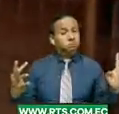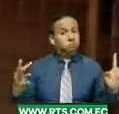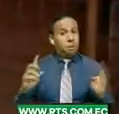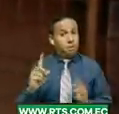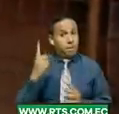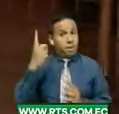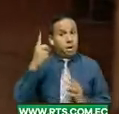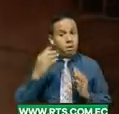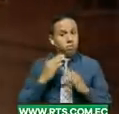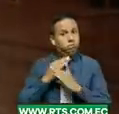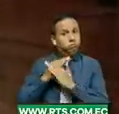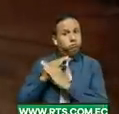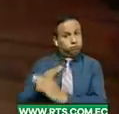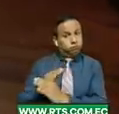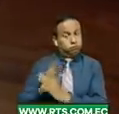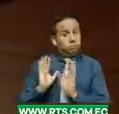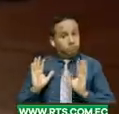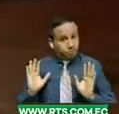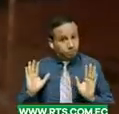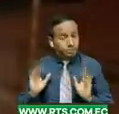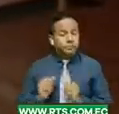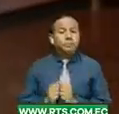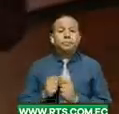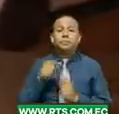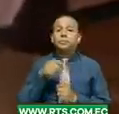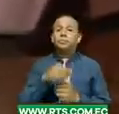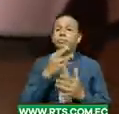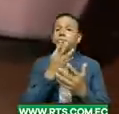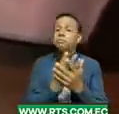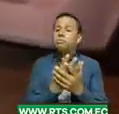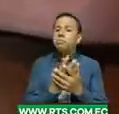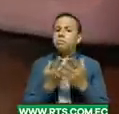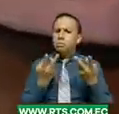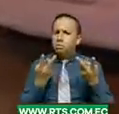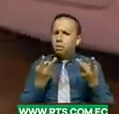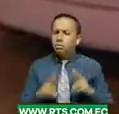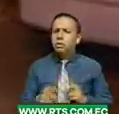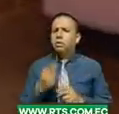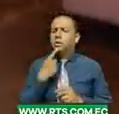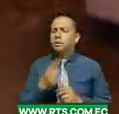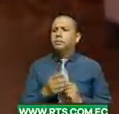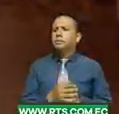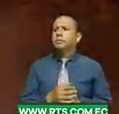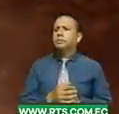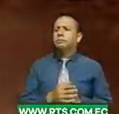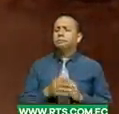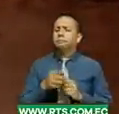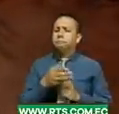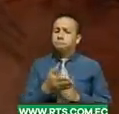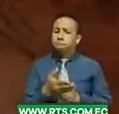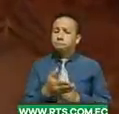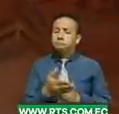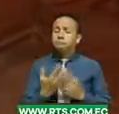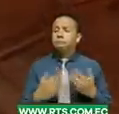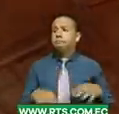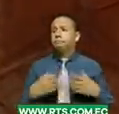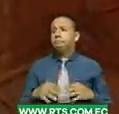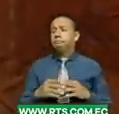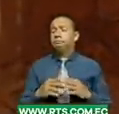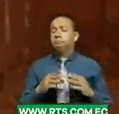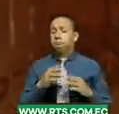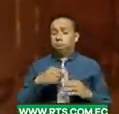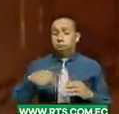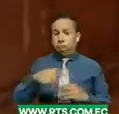filtro de ese centro de rehabilitación social, donde también hay una tanqueta que es la que permanece en este